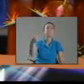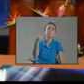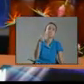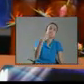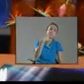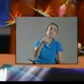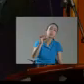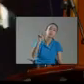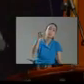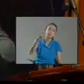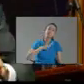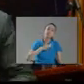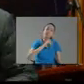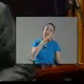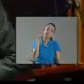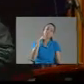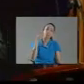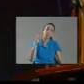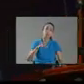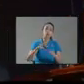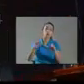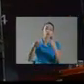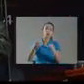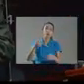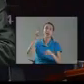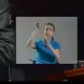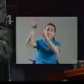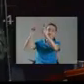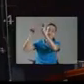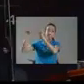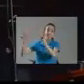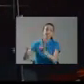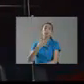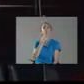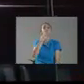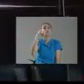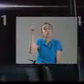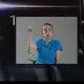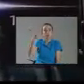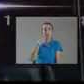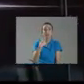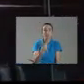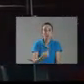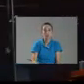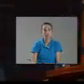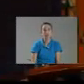ponga una demanda delante de Dios. Y yo le sirvo de testigo. Y la hermana